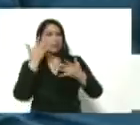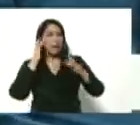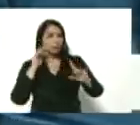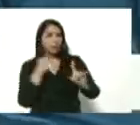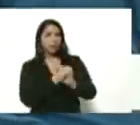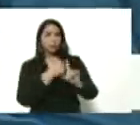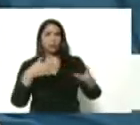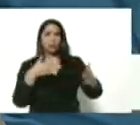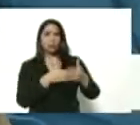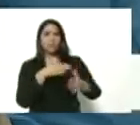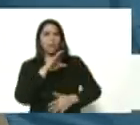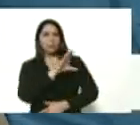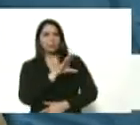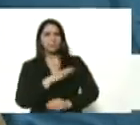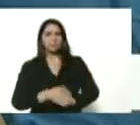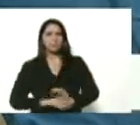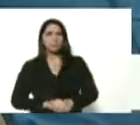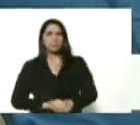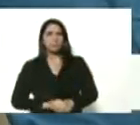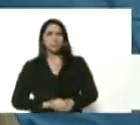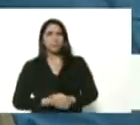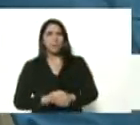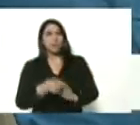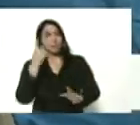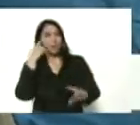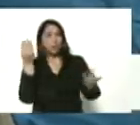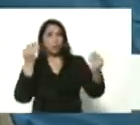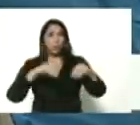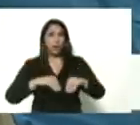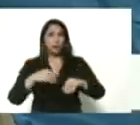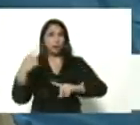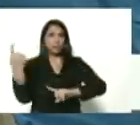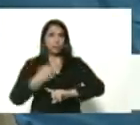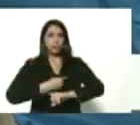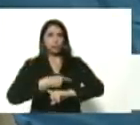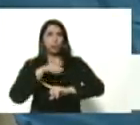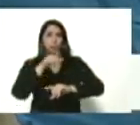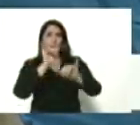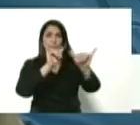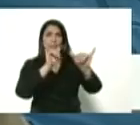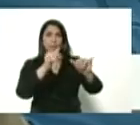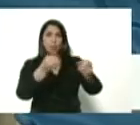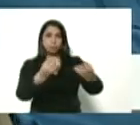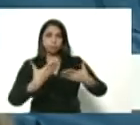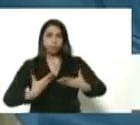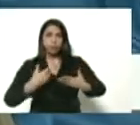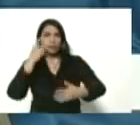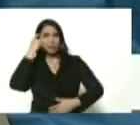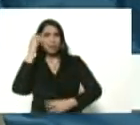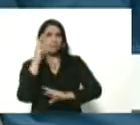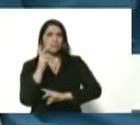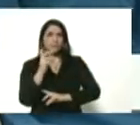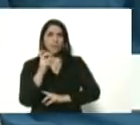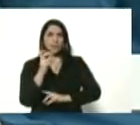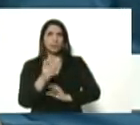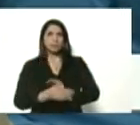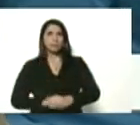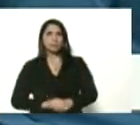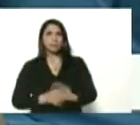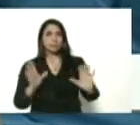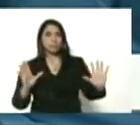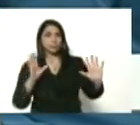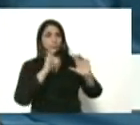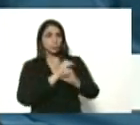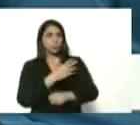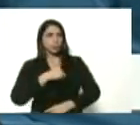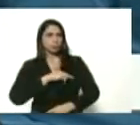país. Y de acuerdo a las instrucciones que usted mismo nos dio, el día viernes, el viernes en la noche,